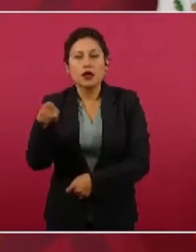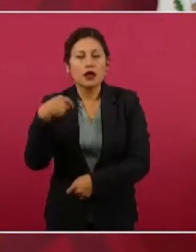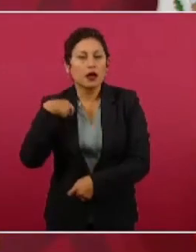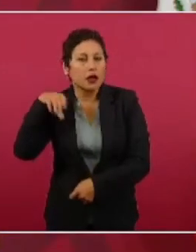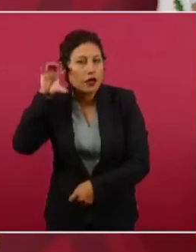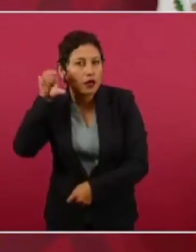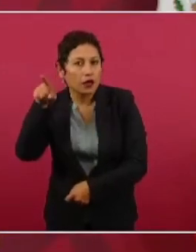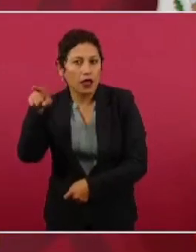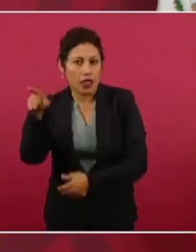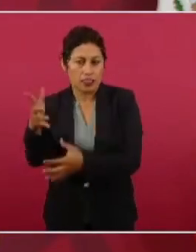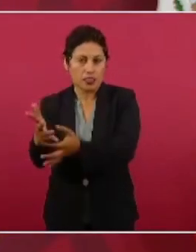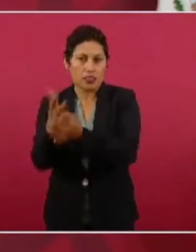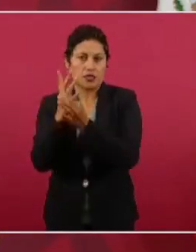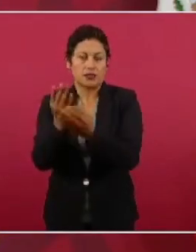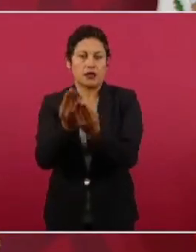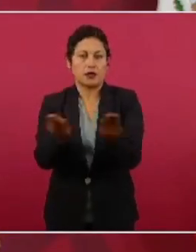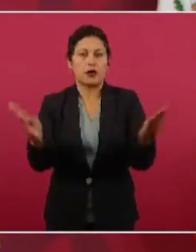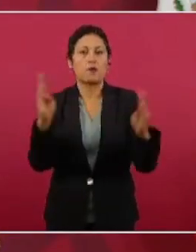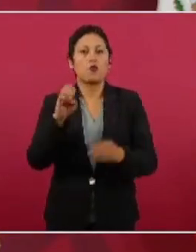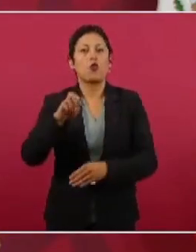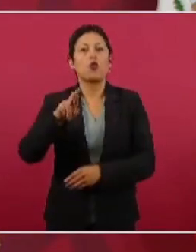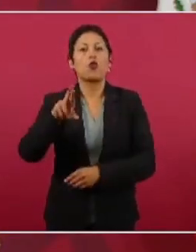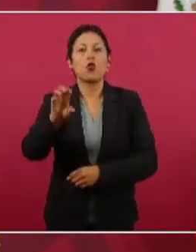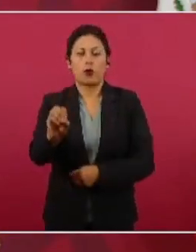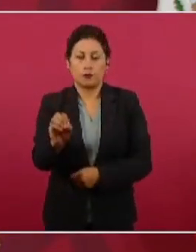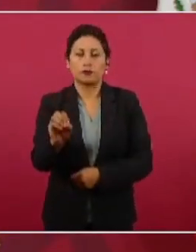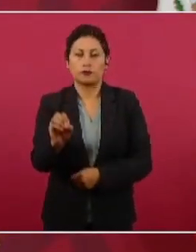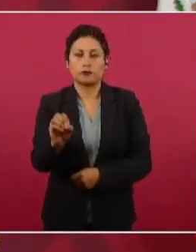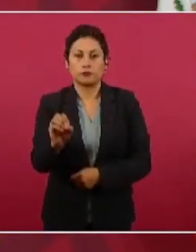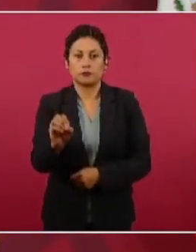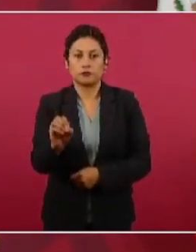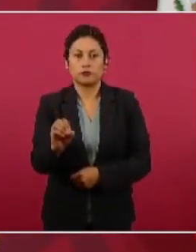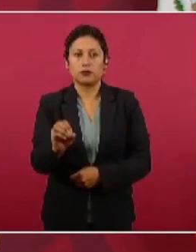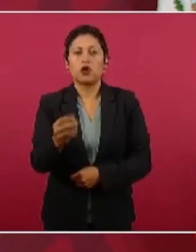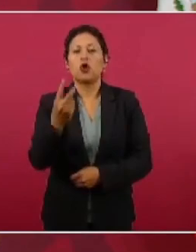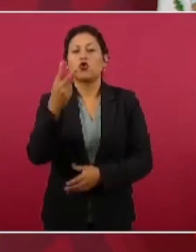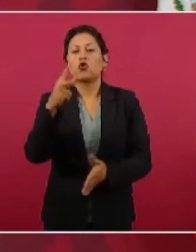y otra ya en una cena que no